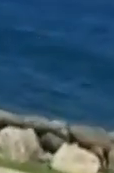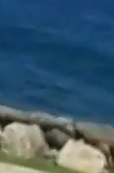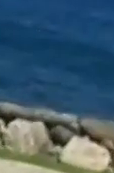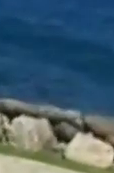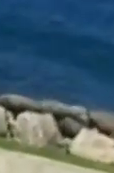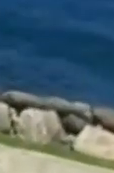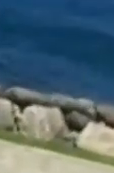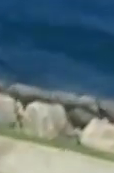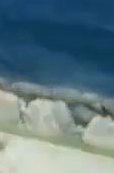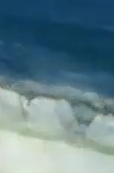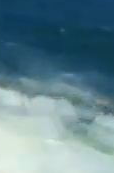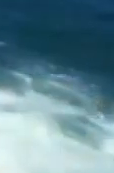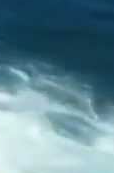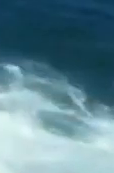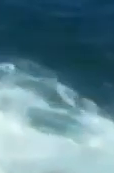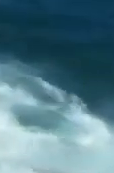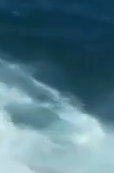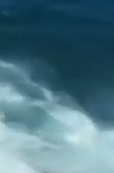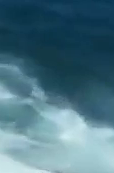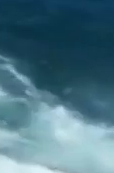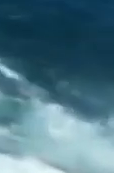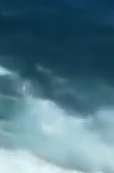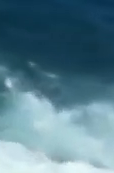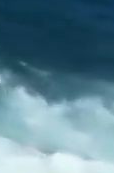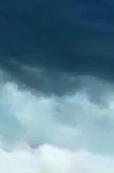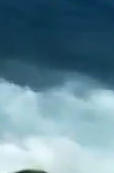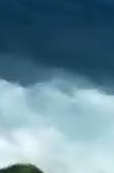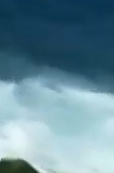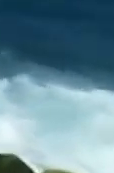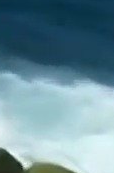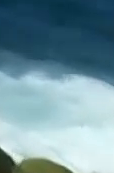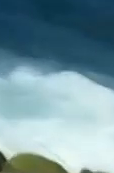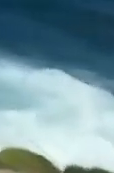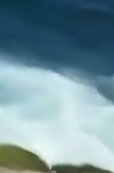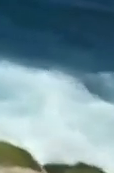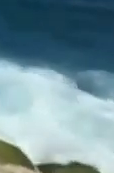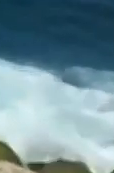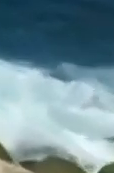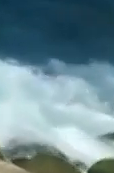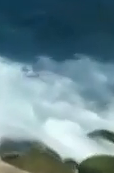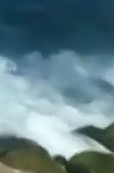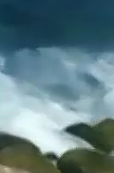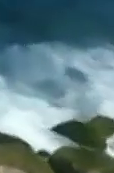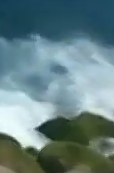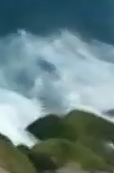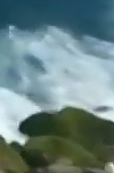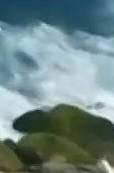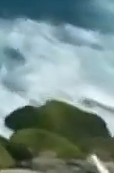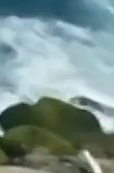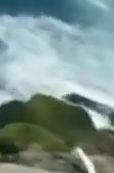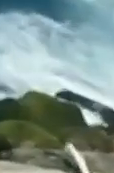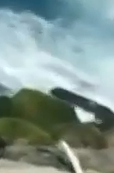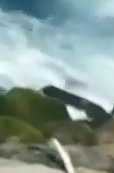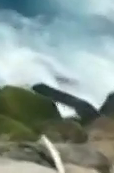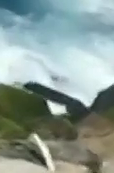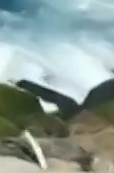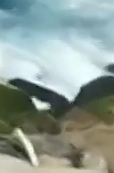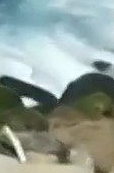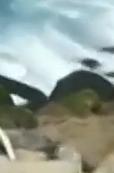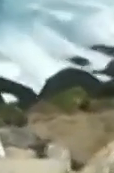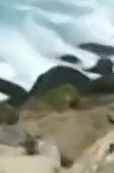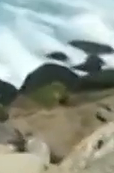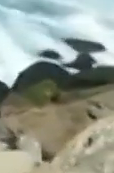agenda económica bolivariana, el presidente de la República Bolivariana de Venezuela destacó lo siguiente en horas de la mañana a través